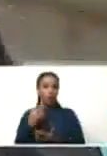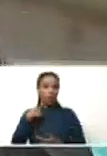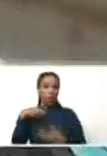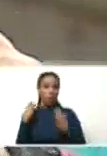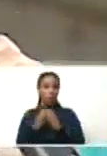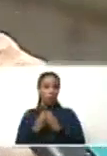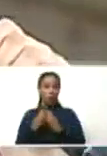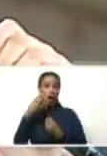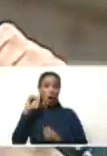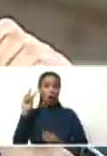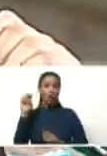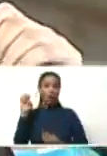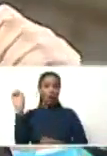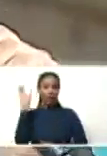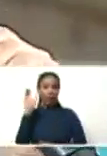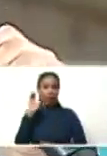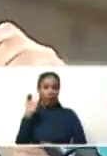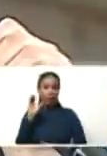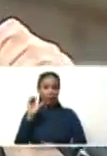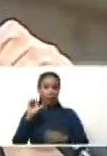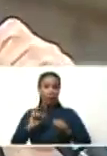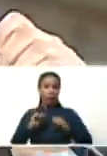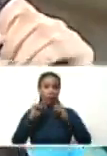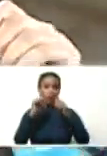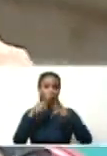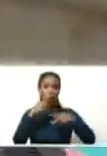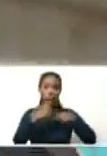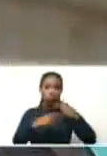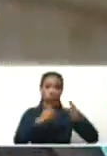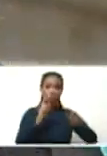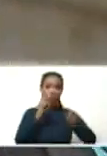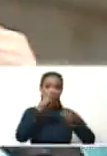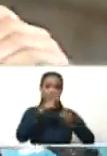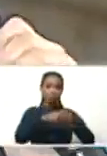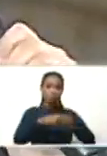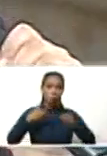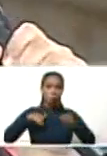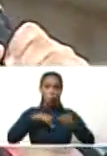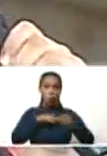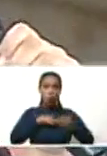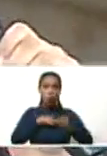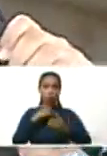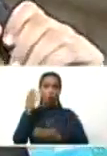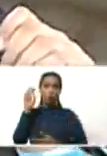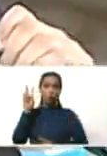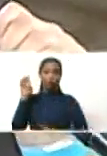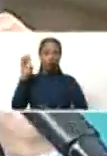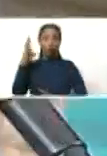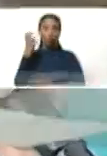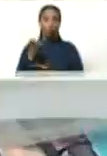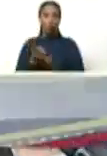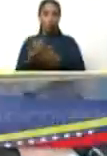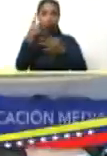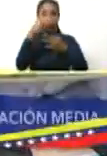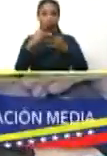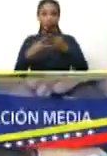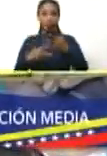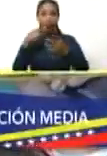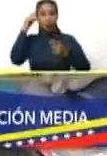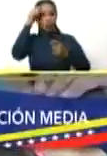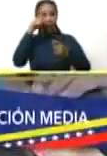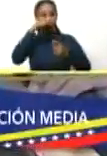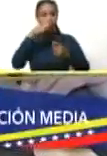de la OVE de Caracas, incluso cuando inició el proceso de inscripción de todos nosotros de la descarga en la app, hicimos varios videos